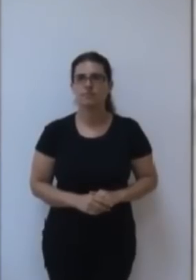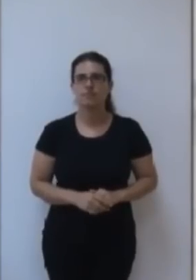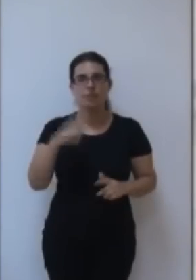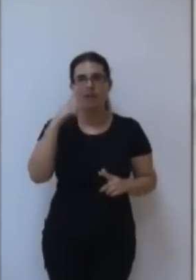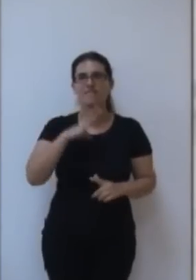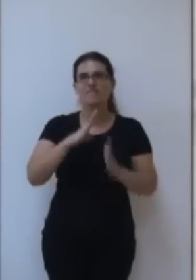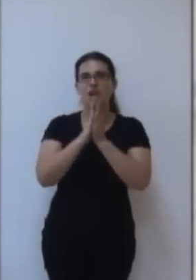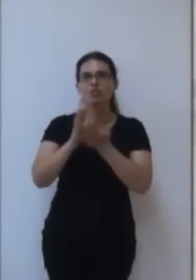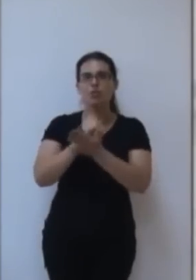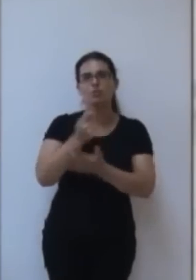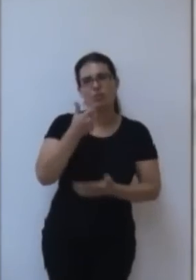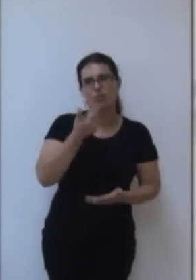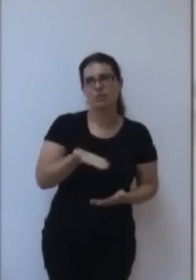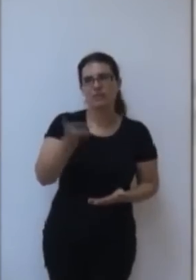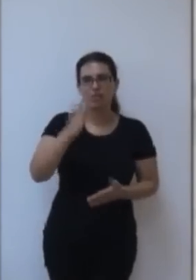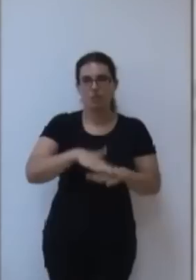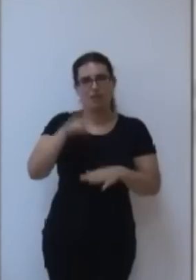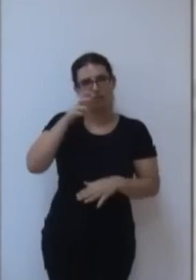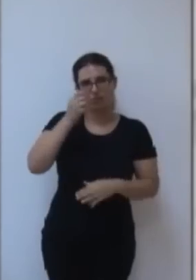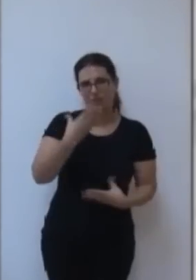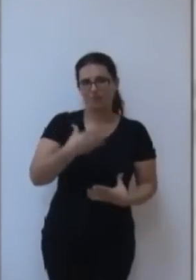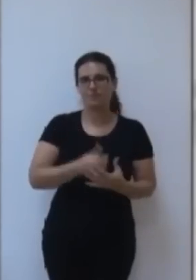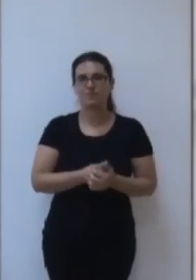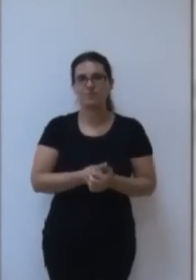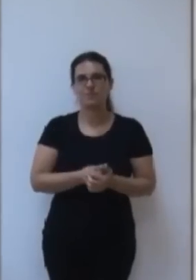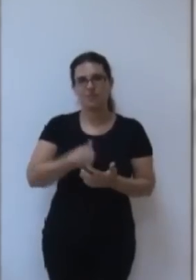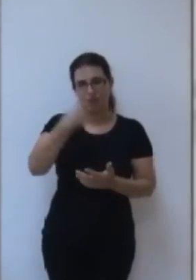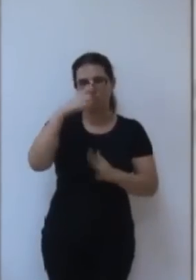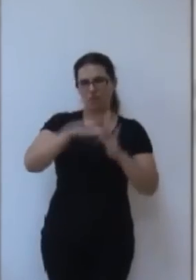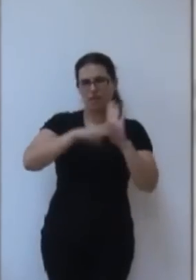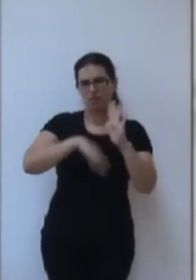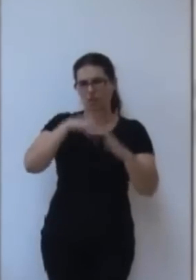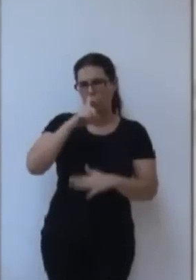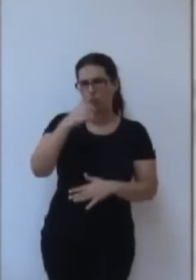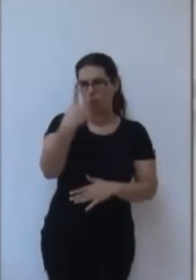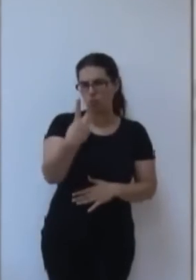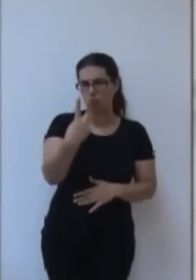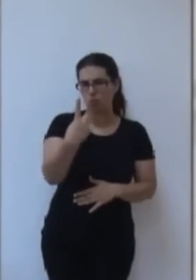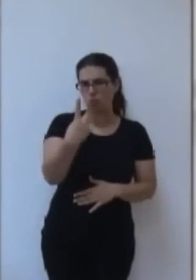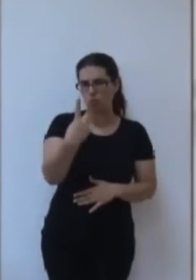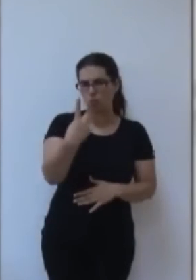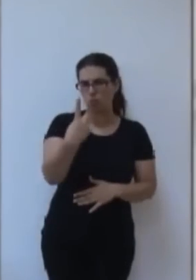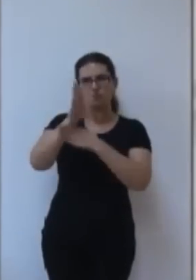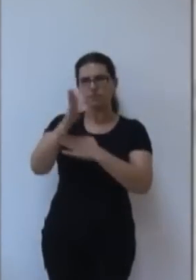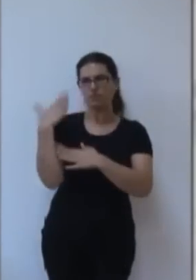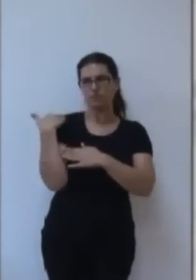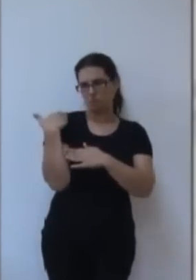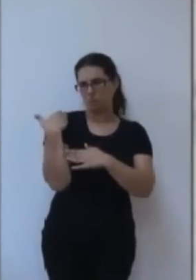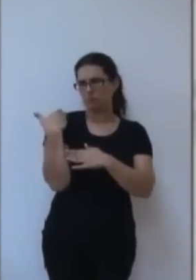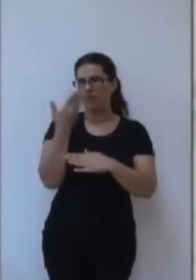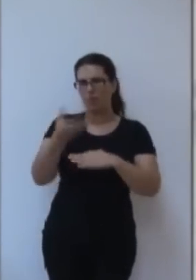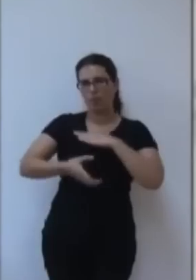poquito más alto, por favor. Sí. No, hay aplicaciones, recordaba ahora una que se presentó también en el CEAPAT muy